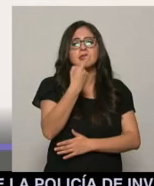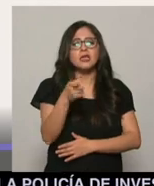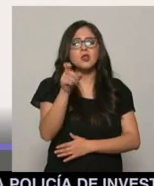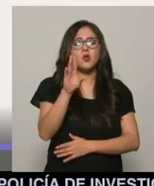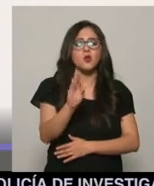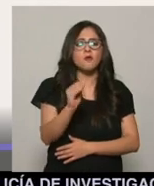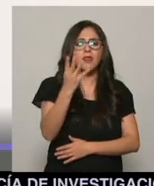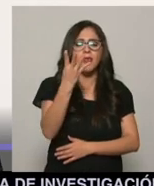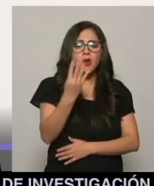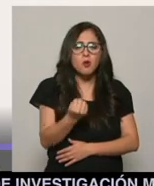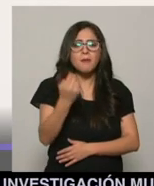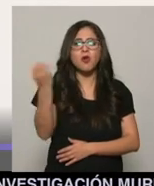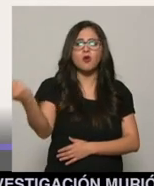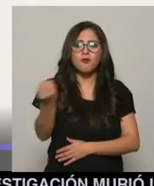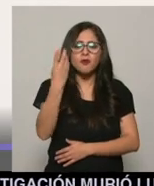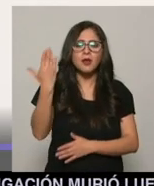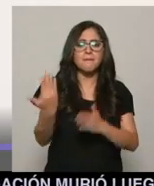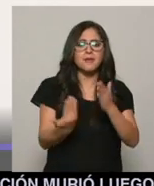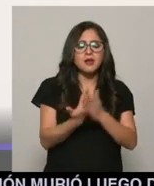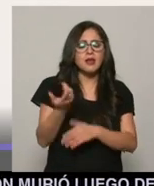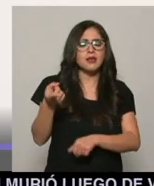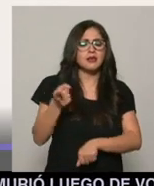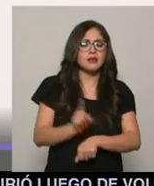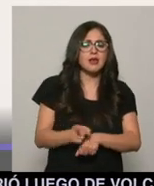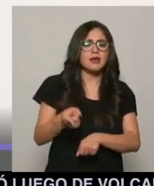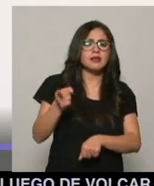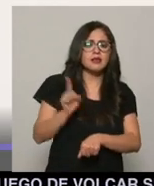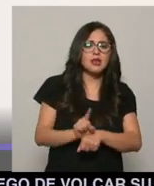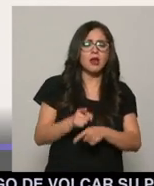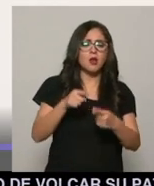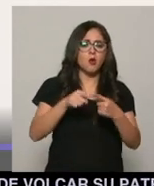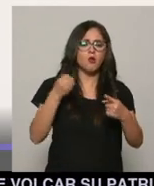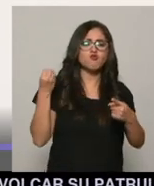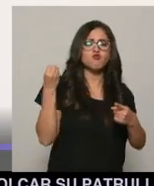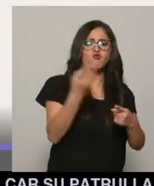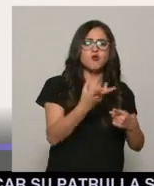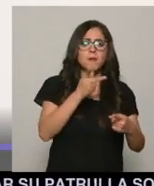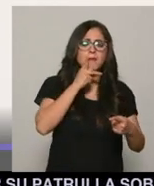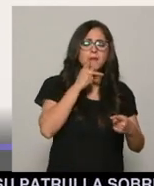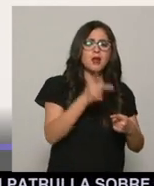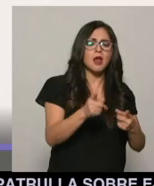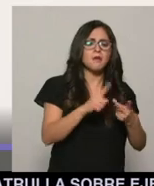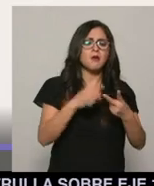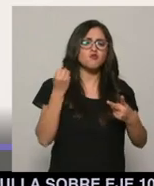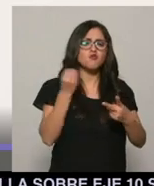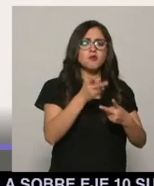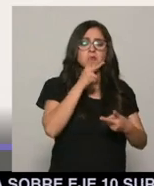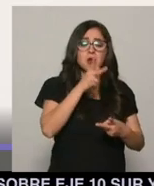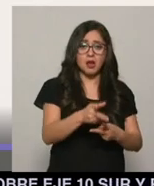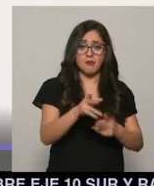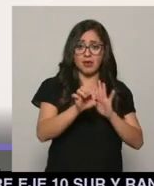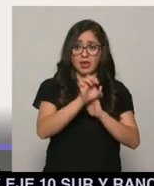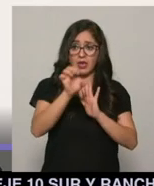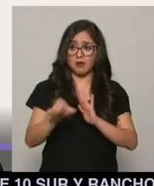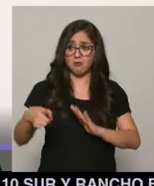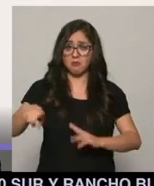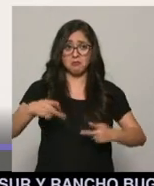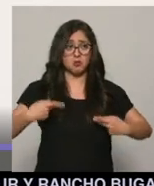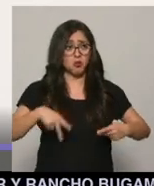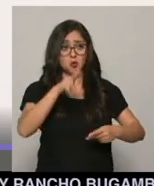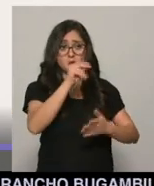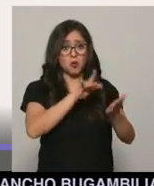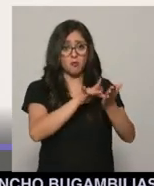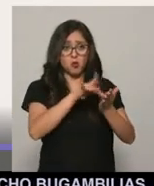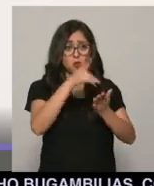mañaneras, todos los días genera estas descalificaciones hacia los que no piensan como él. A final de cuentas, esto